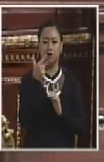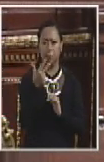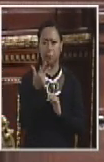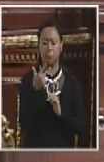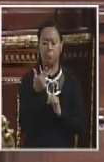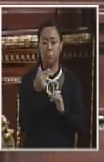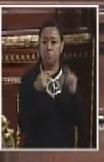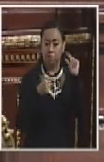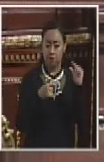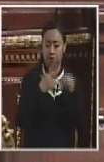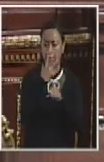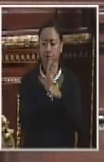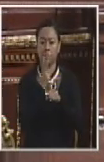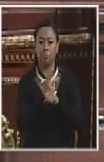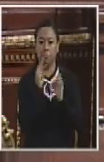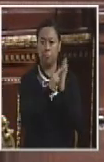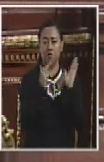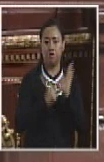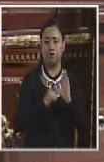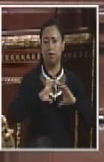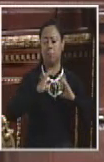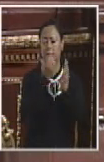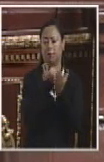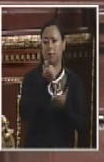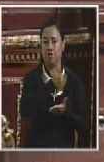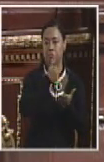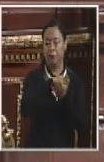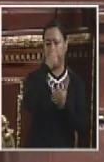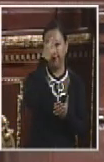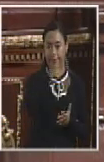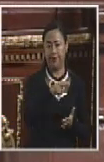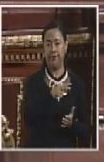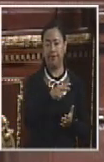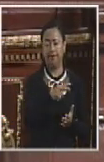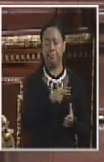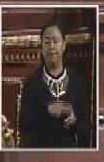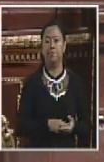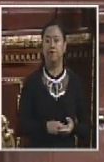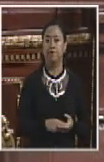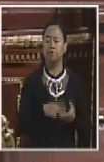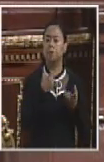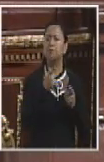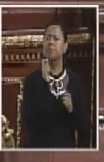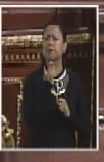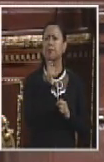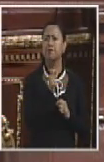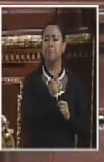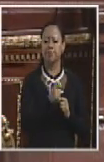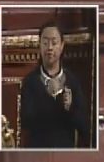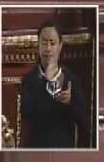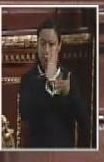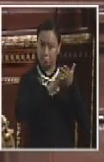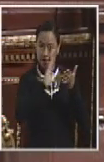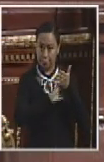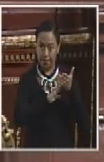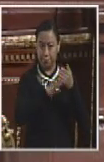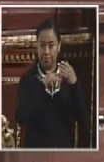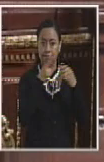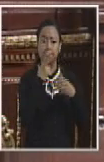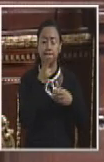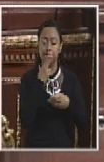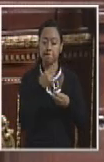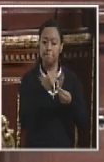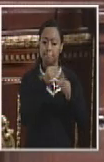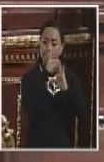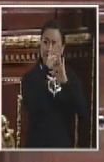358, párrafo tercero del Reglamento del Congreso de la Ciudad de México, respecto a la reducción del uso del papel en el